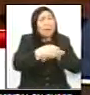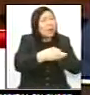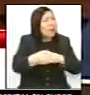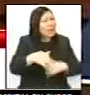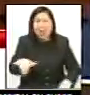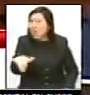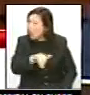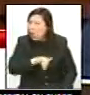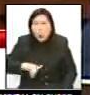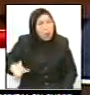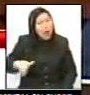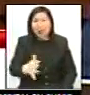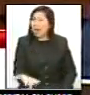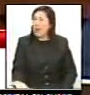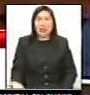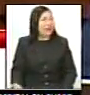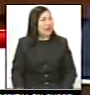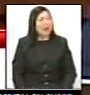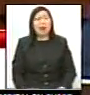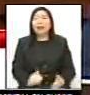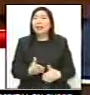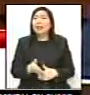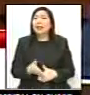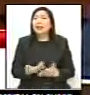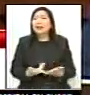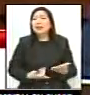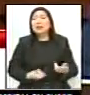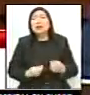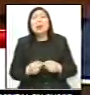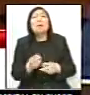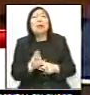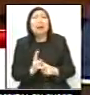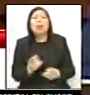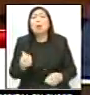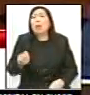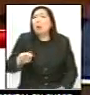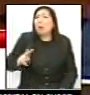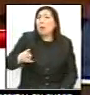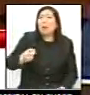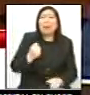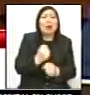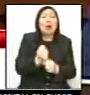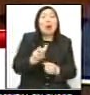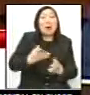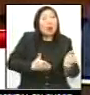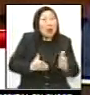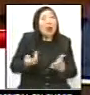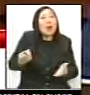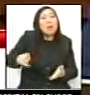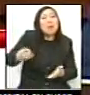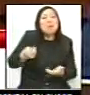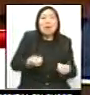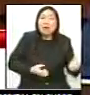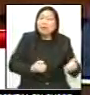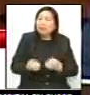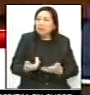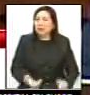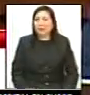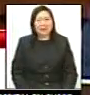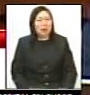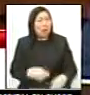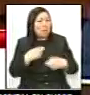misma modalidad, el mismo modus operandi, a través de las licitaciones, sobrevaloración de obras, financiamiento de